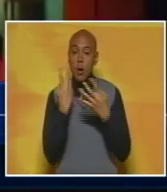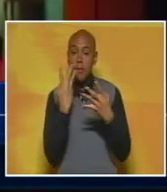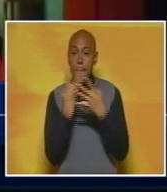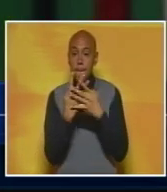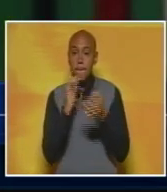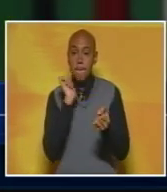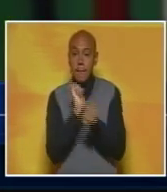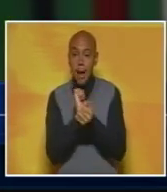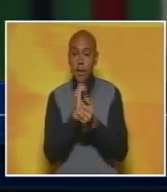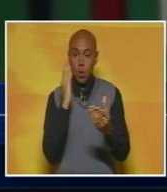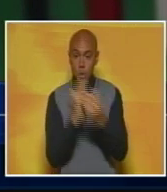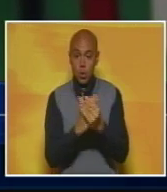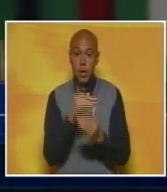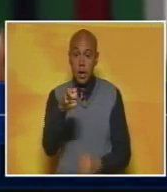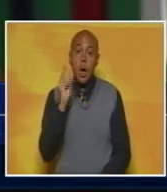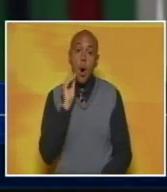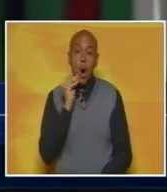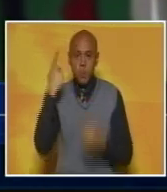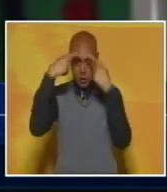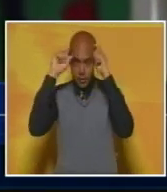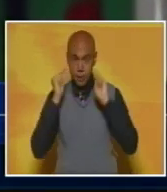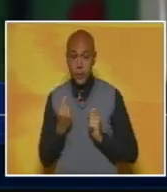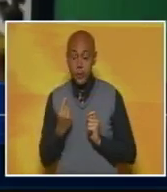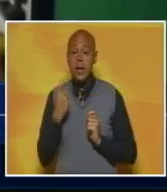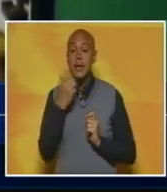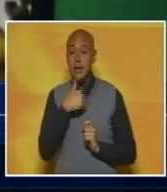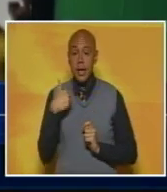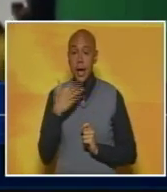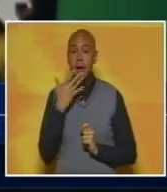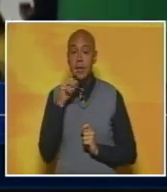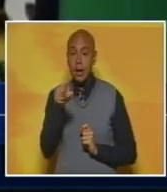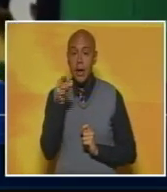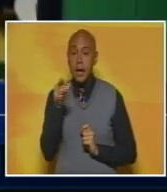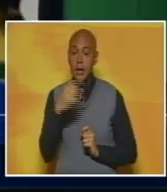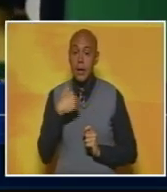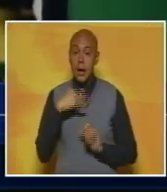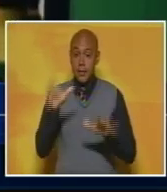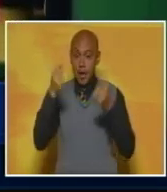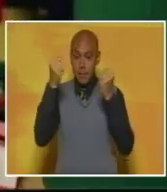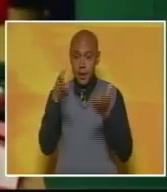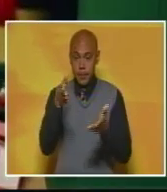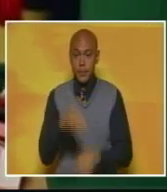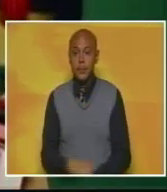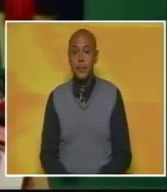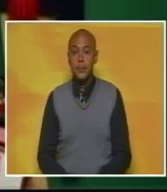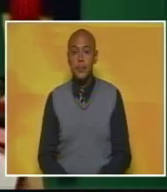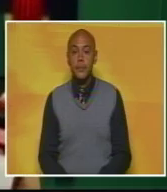representa en el videoclip a una joven que jura darlo todo para sacar a su niño de la cárcel.